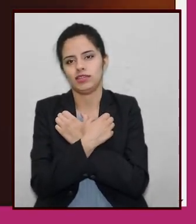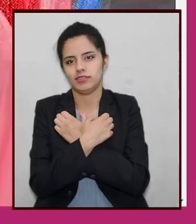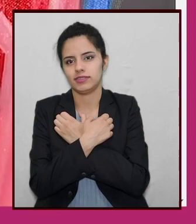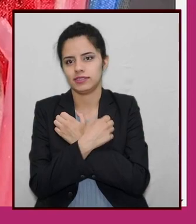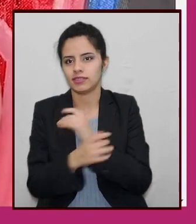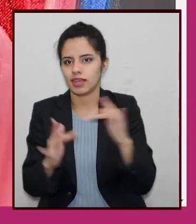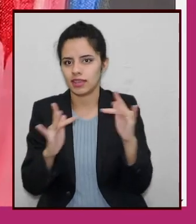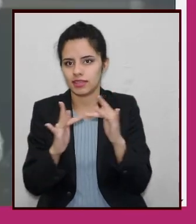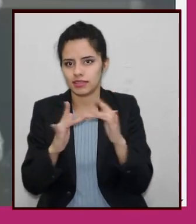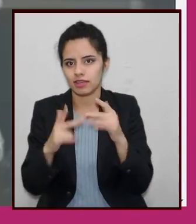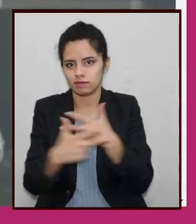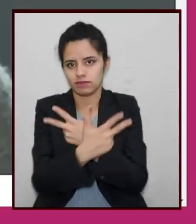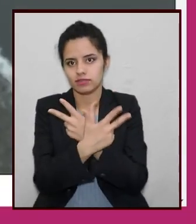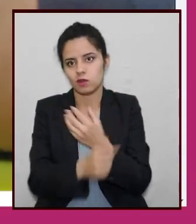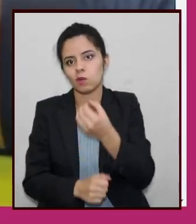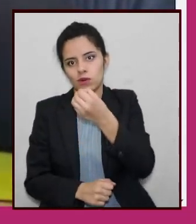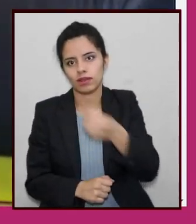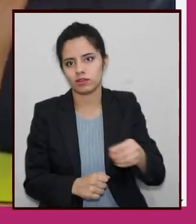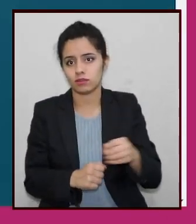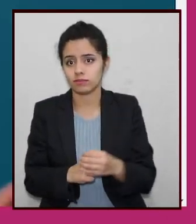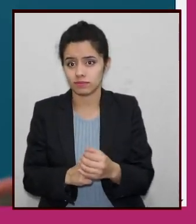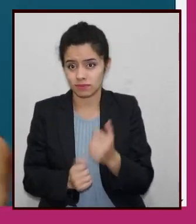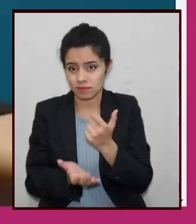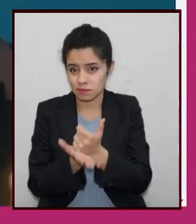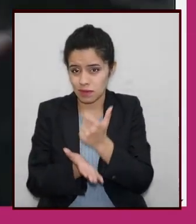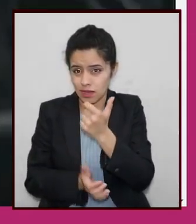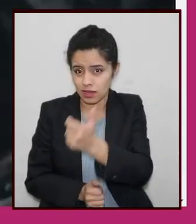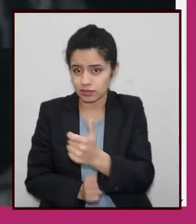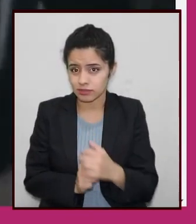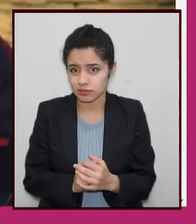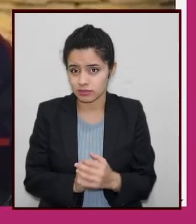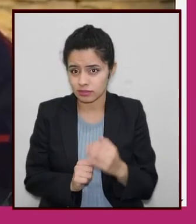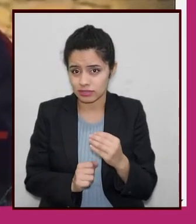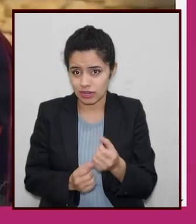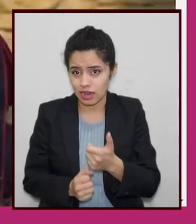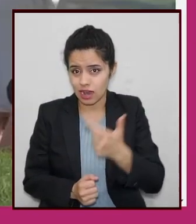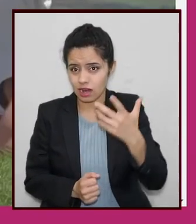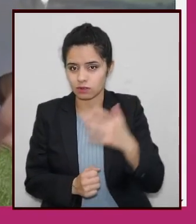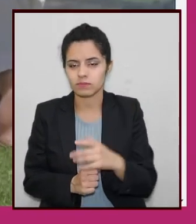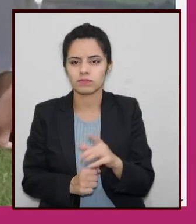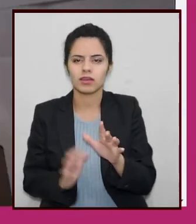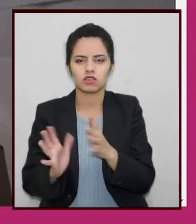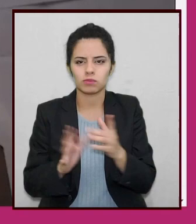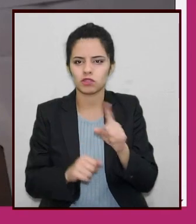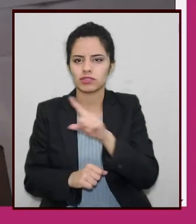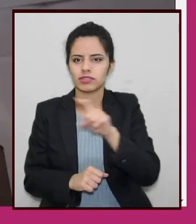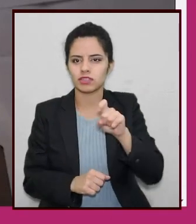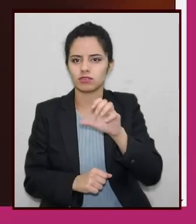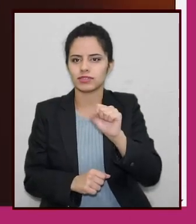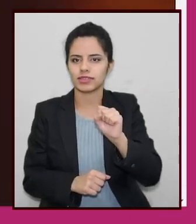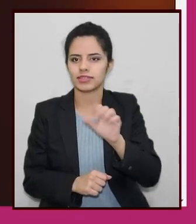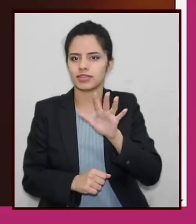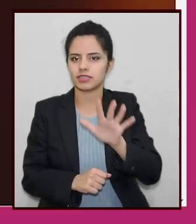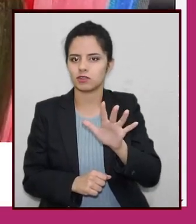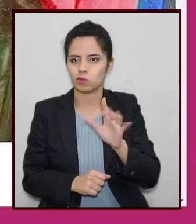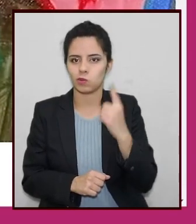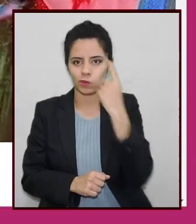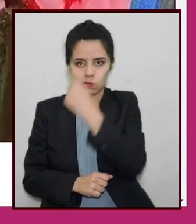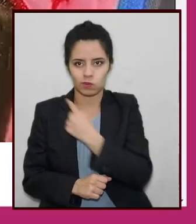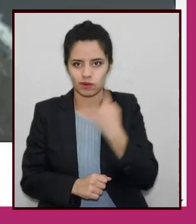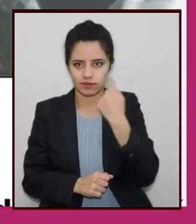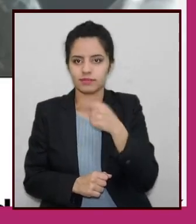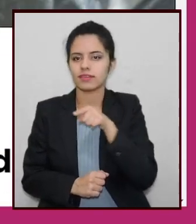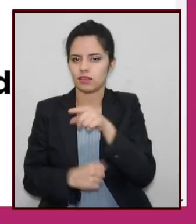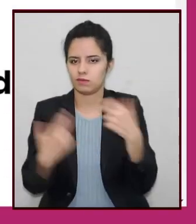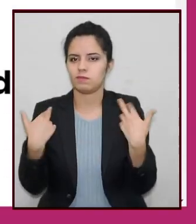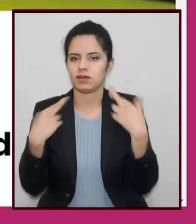de la educación a distancia obligatoria. ¿Y el servicio es muy costoso? El precio promedio por hora es de 165 pesos, pero normalmente